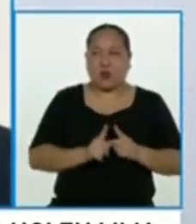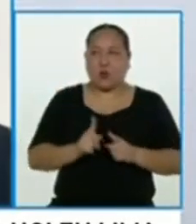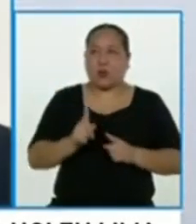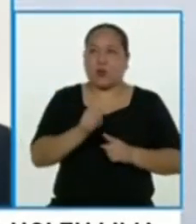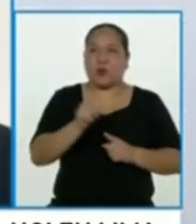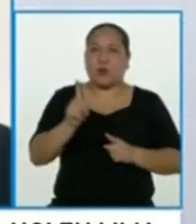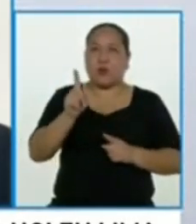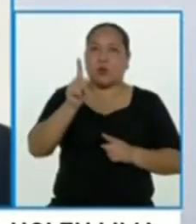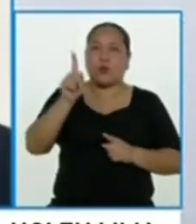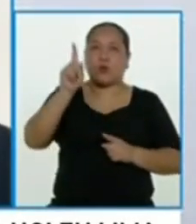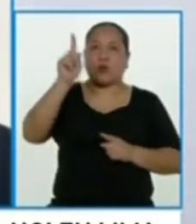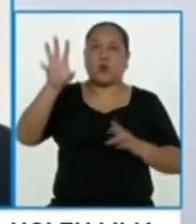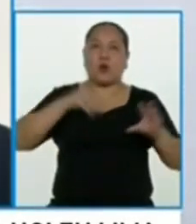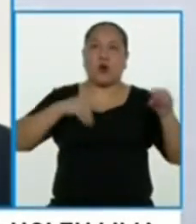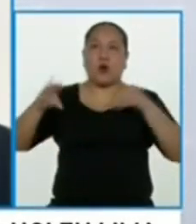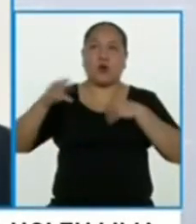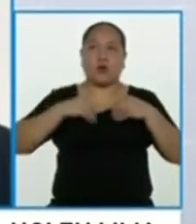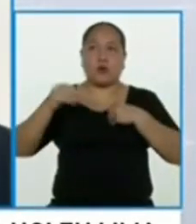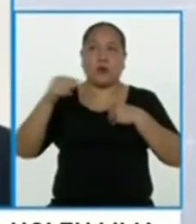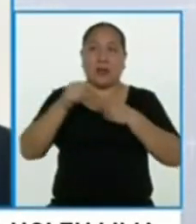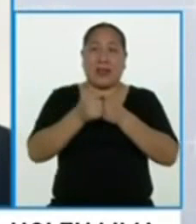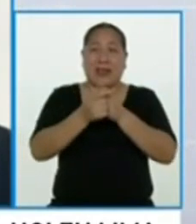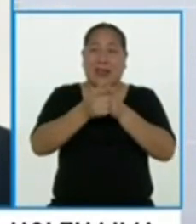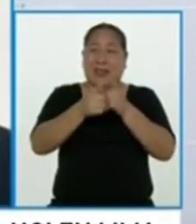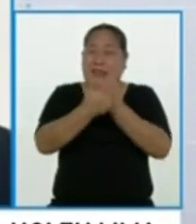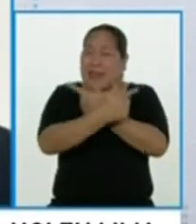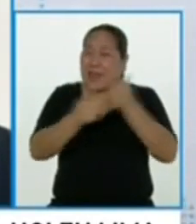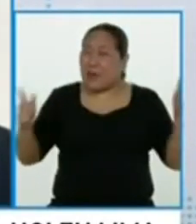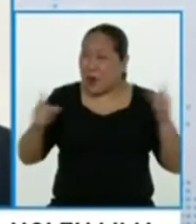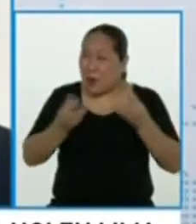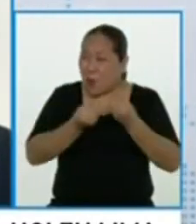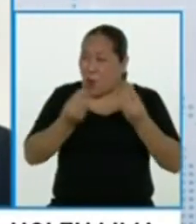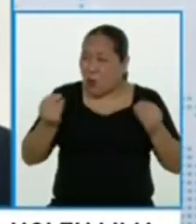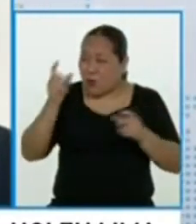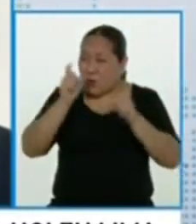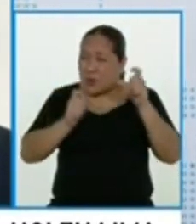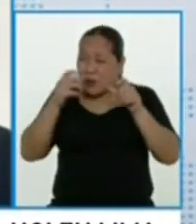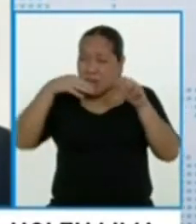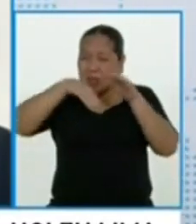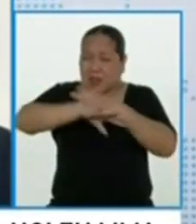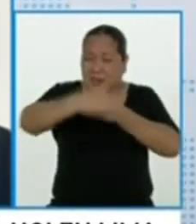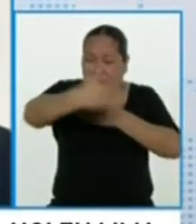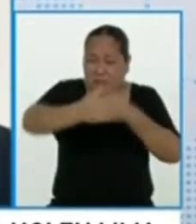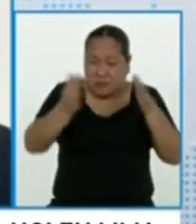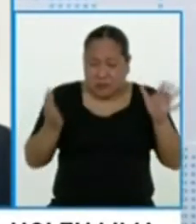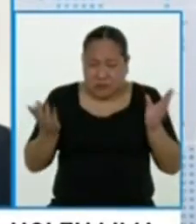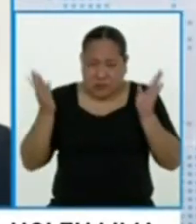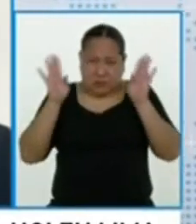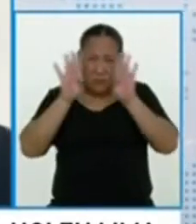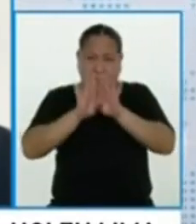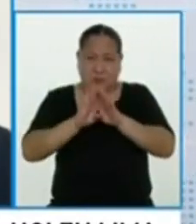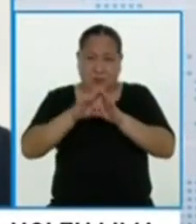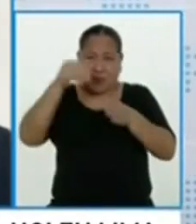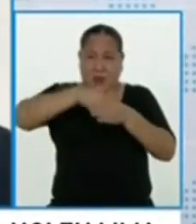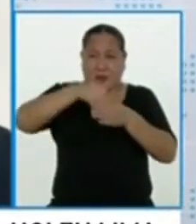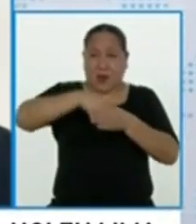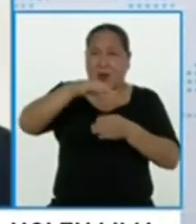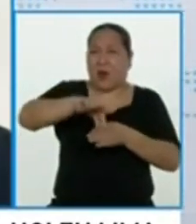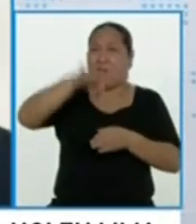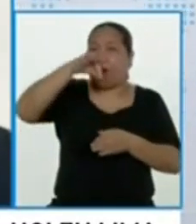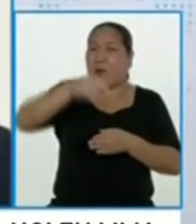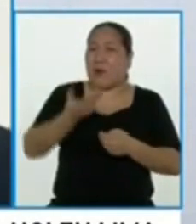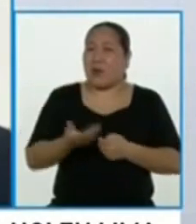así? ¿Vas a liberar a millones de personas para que vayan a espacios cerrados a votar? ¿Qué va a pasar